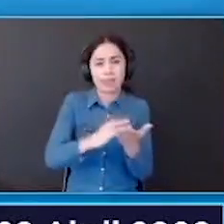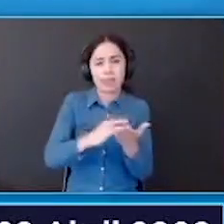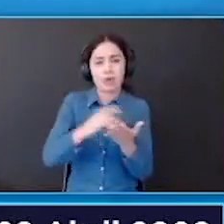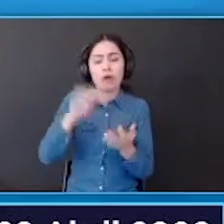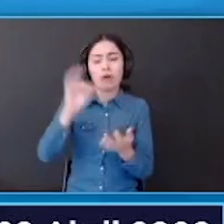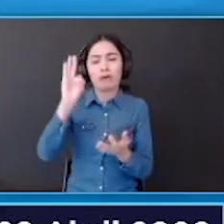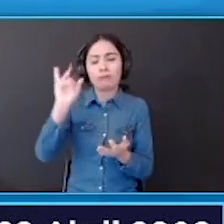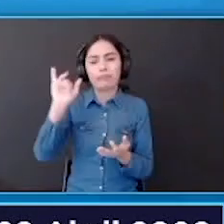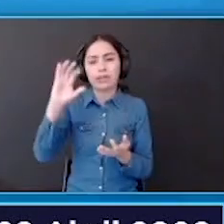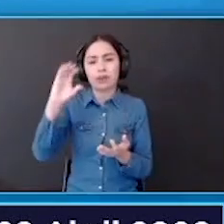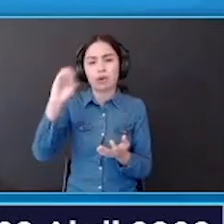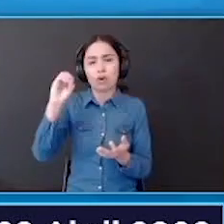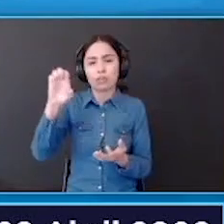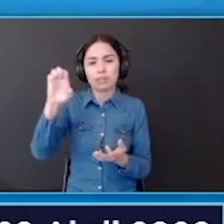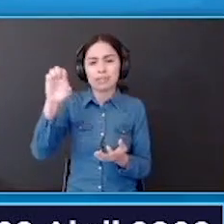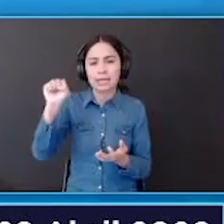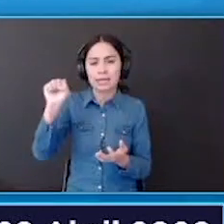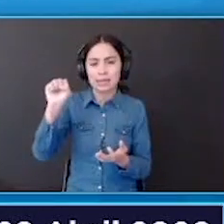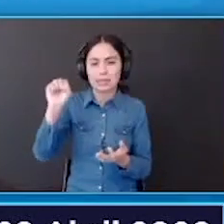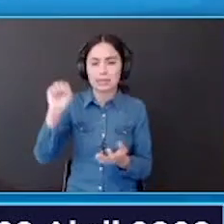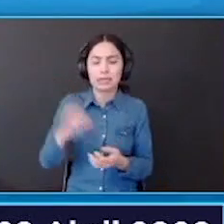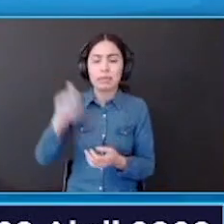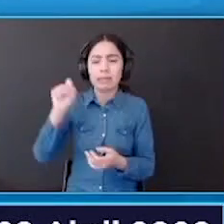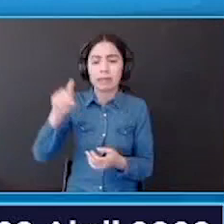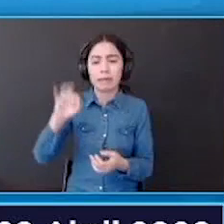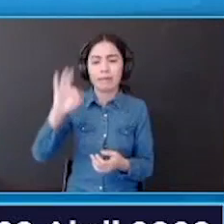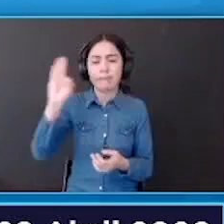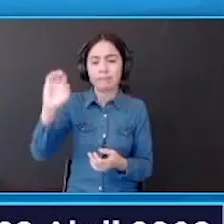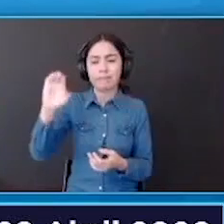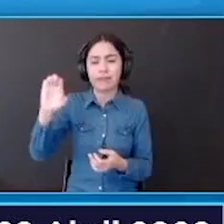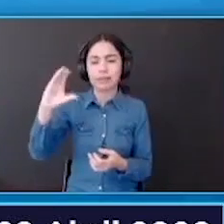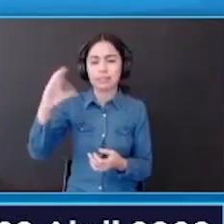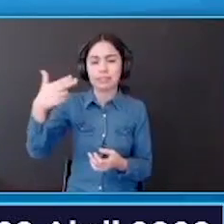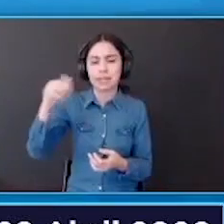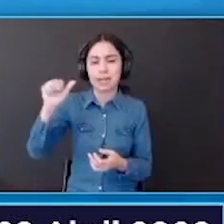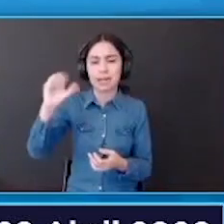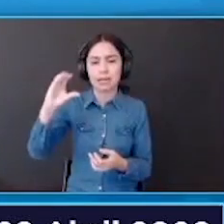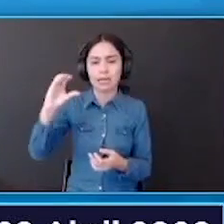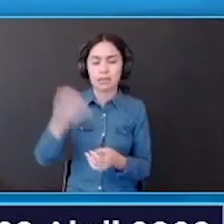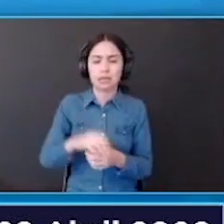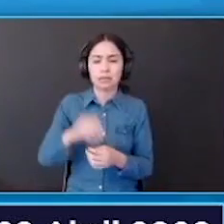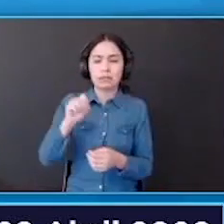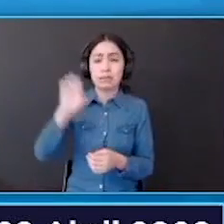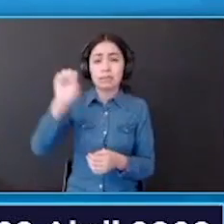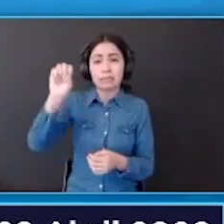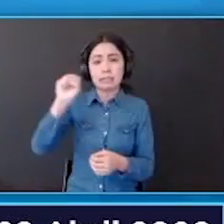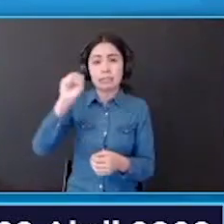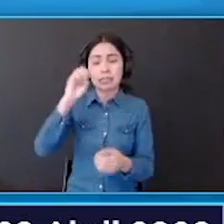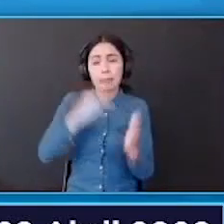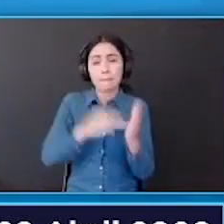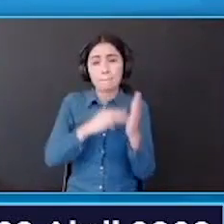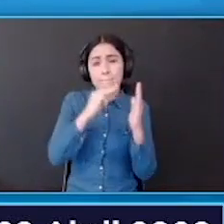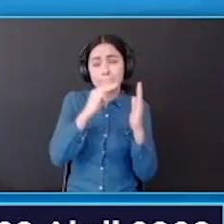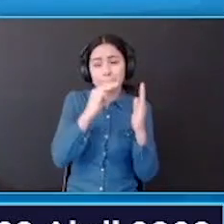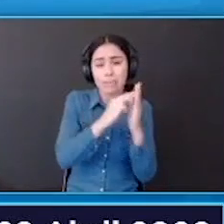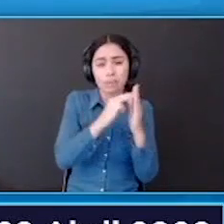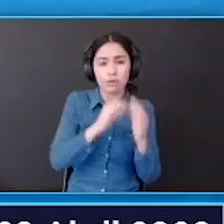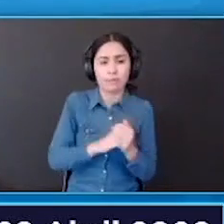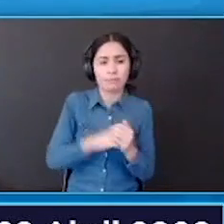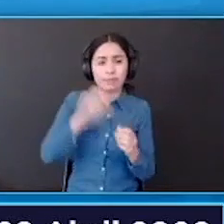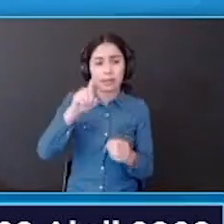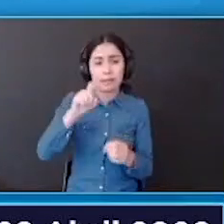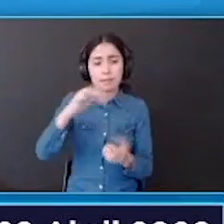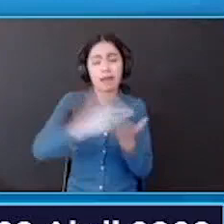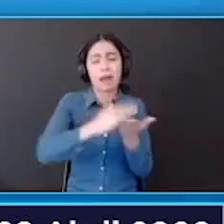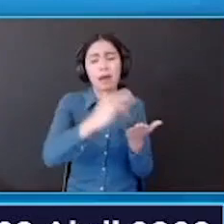de pesos, la aportación de la UASH por 7.7 millones de pesos y las donaciones en efectivo a